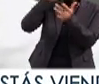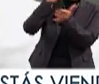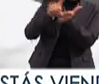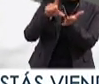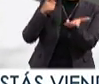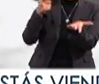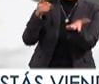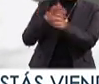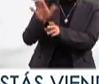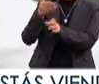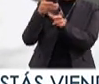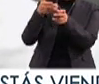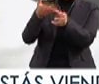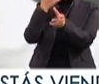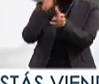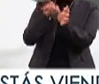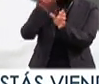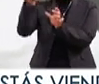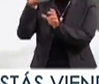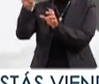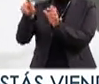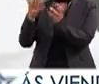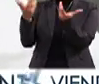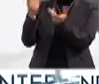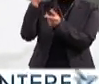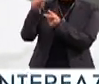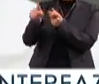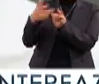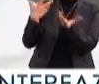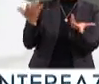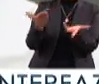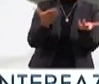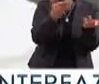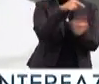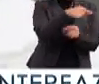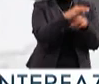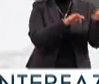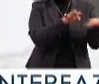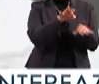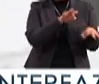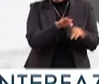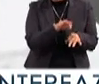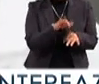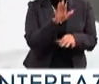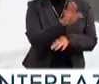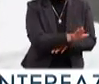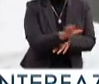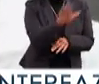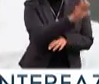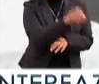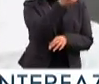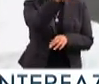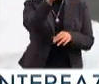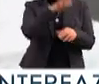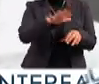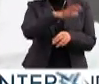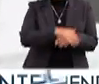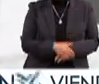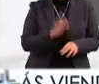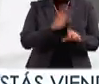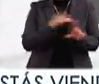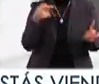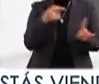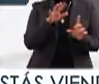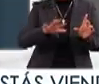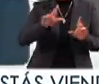cuáles son los caminos que debemos evitar y cuáles son las cosas que debemos seguir impulsando para trabajar en cualquier ámbito y en